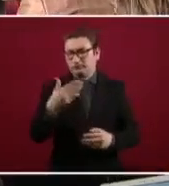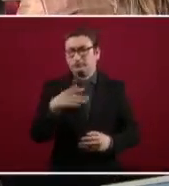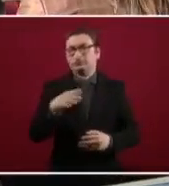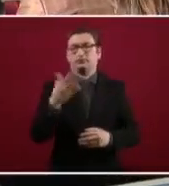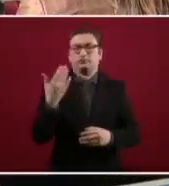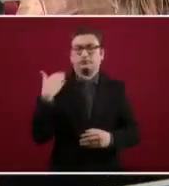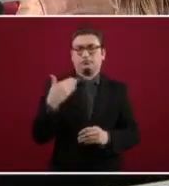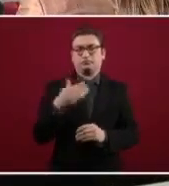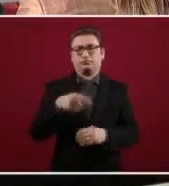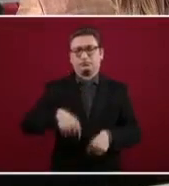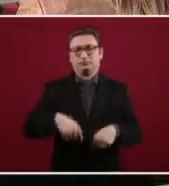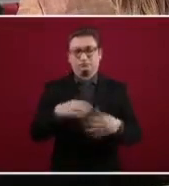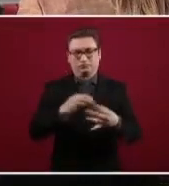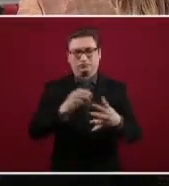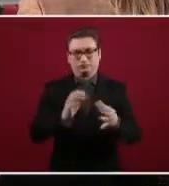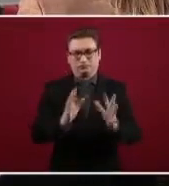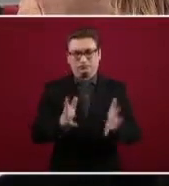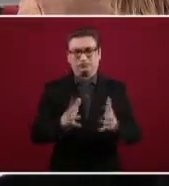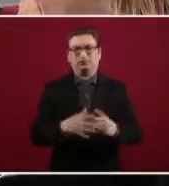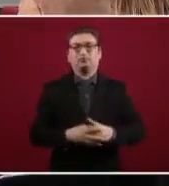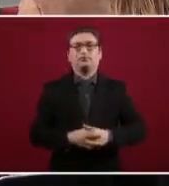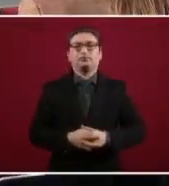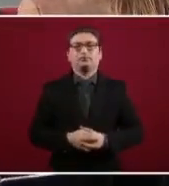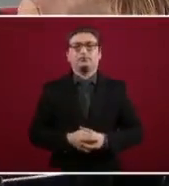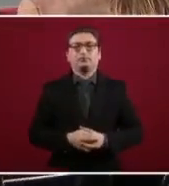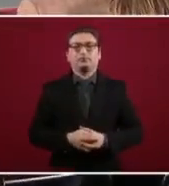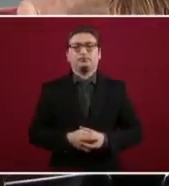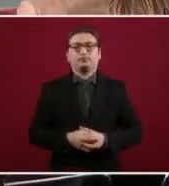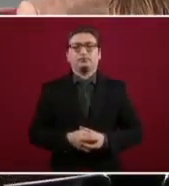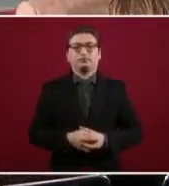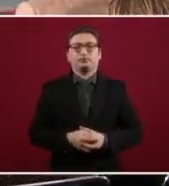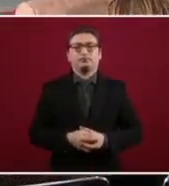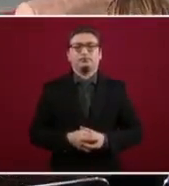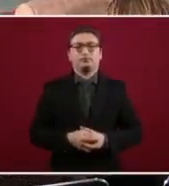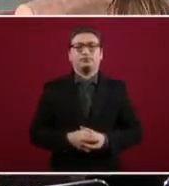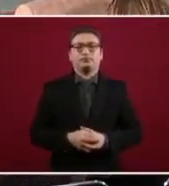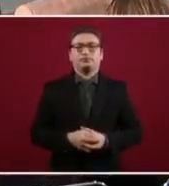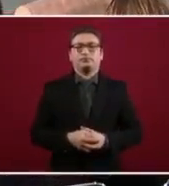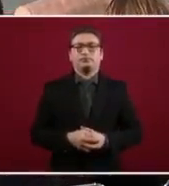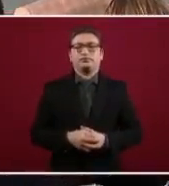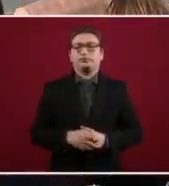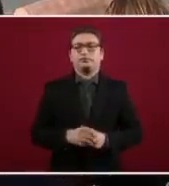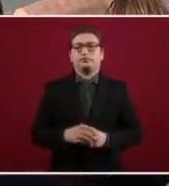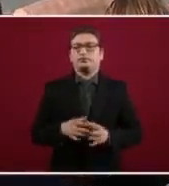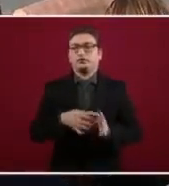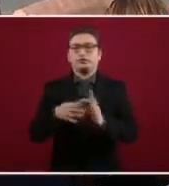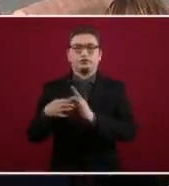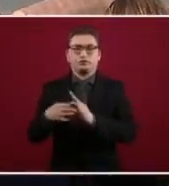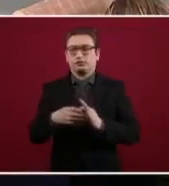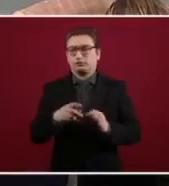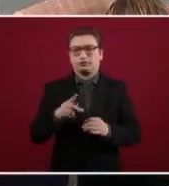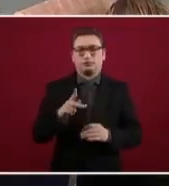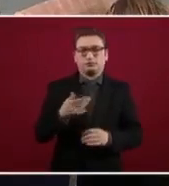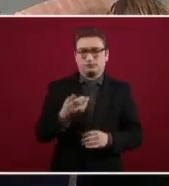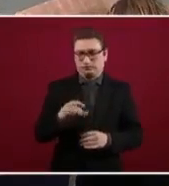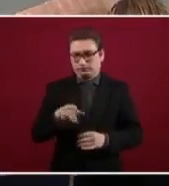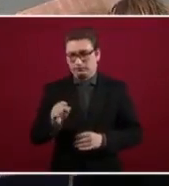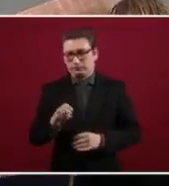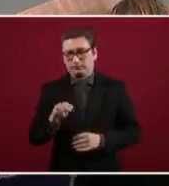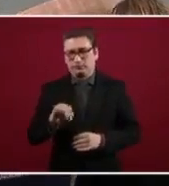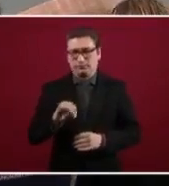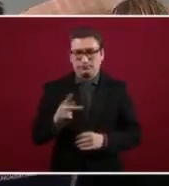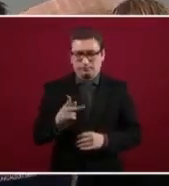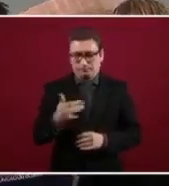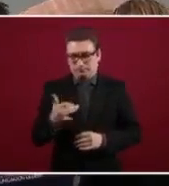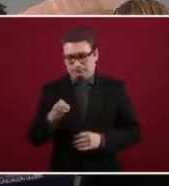aquí la unión la red de pequeñas empresas microempresas para